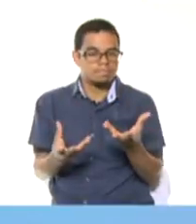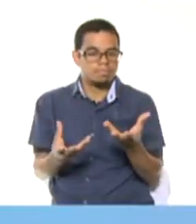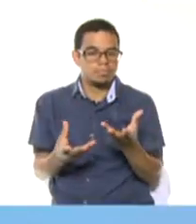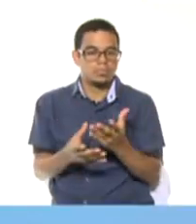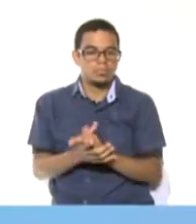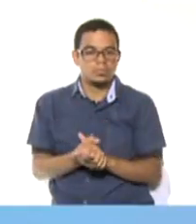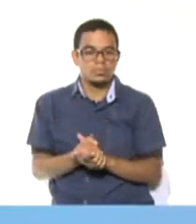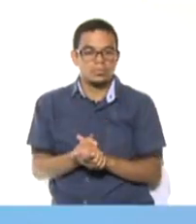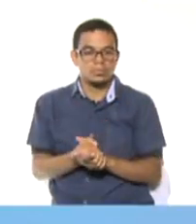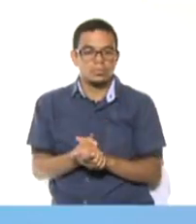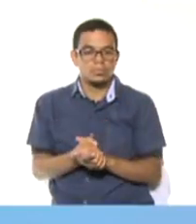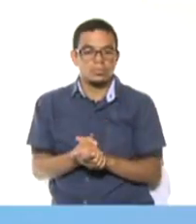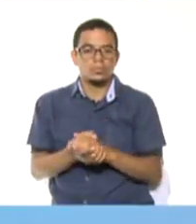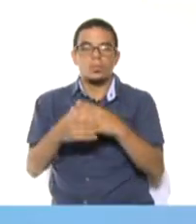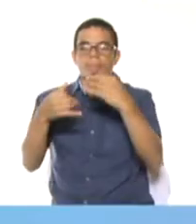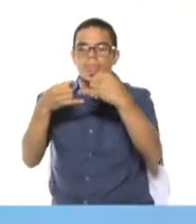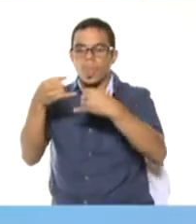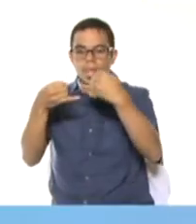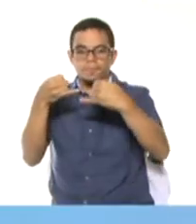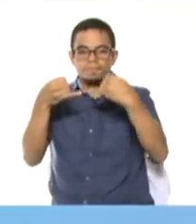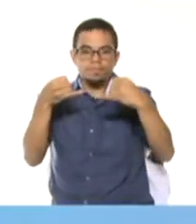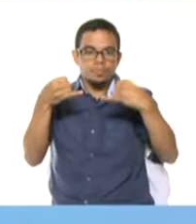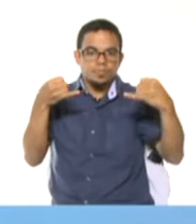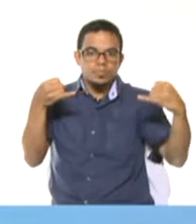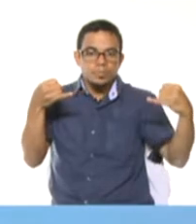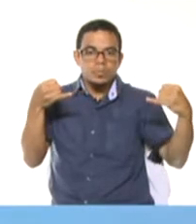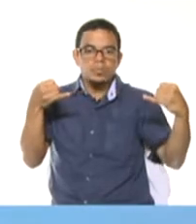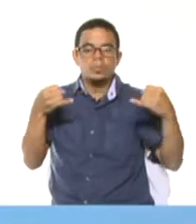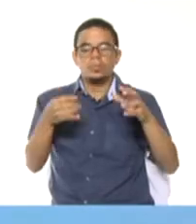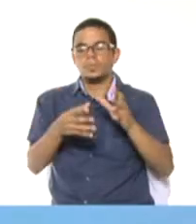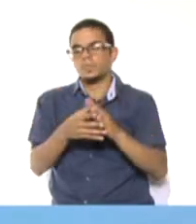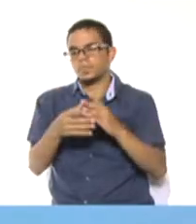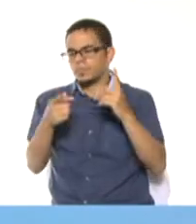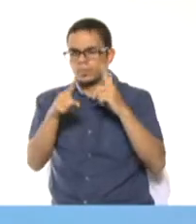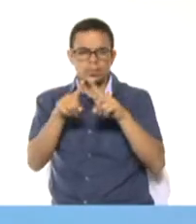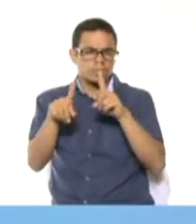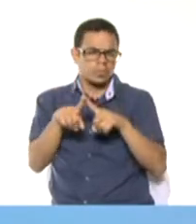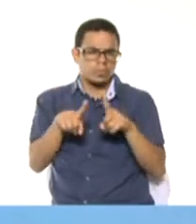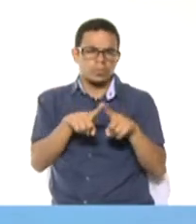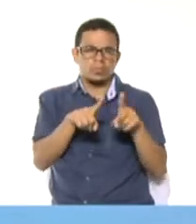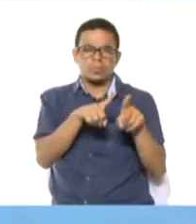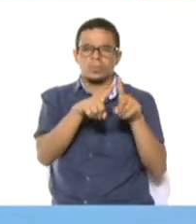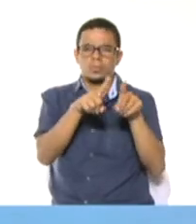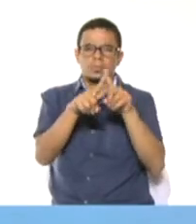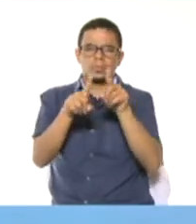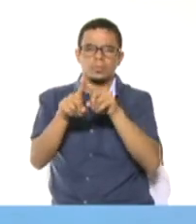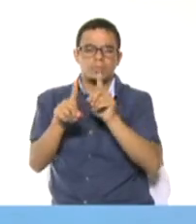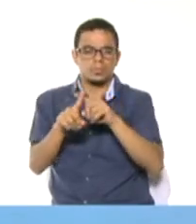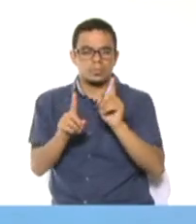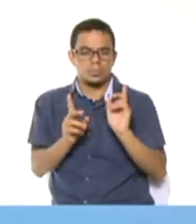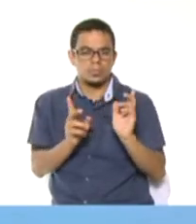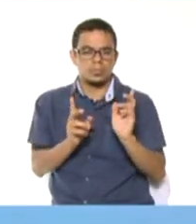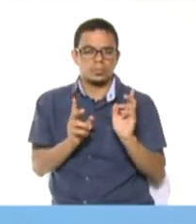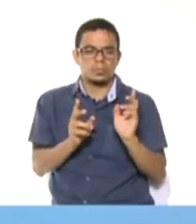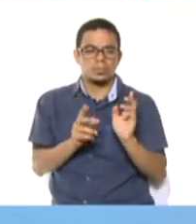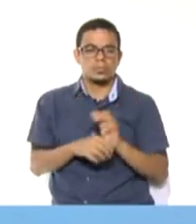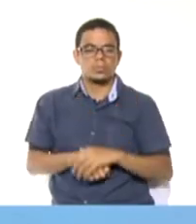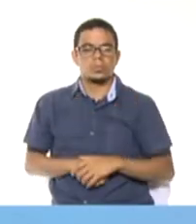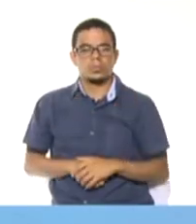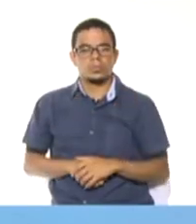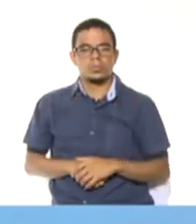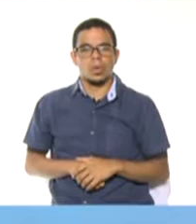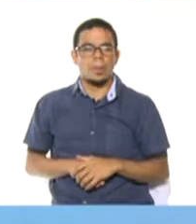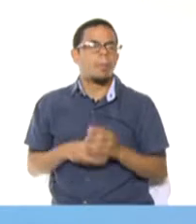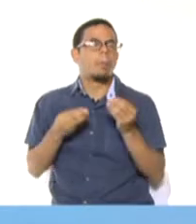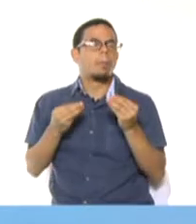de utilizar lo que es hilo, pabilo, estambre o